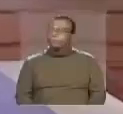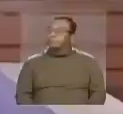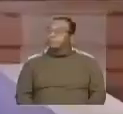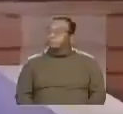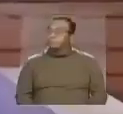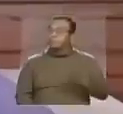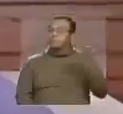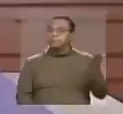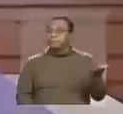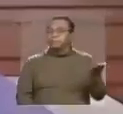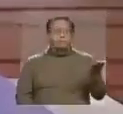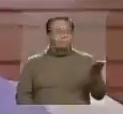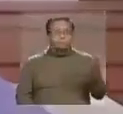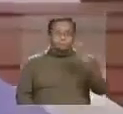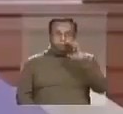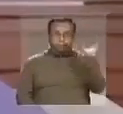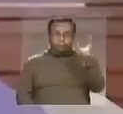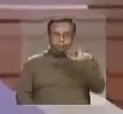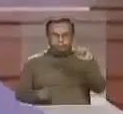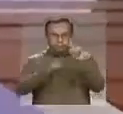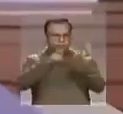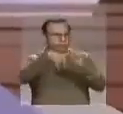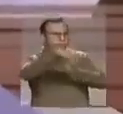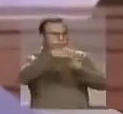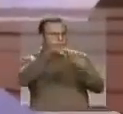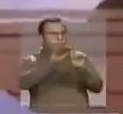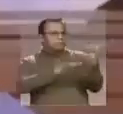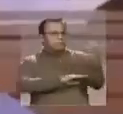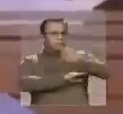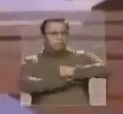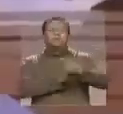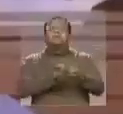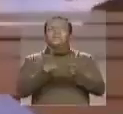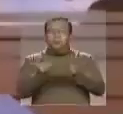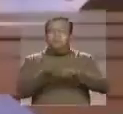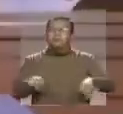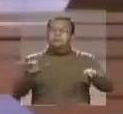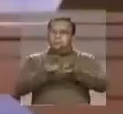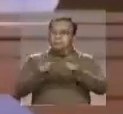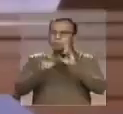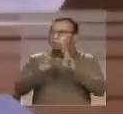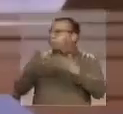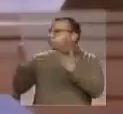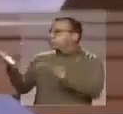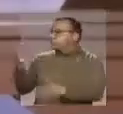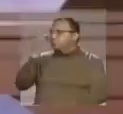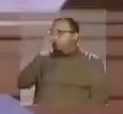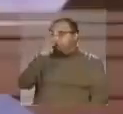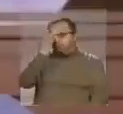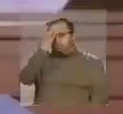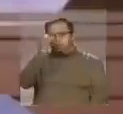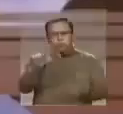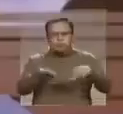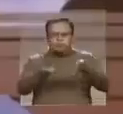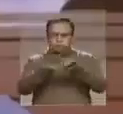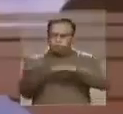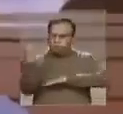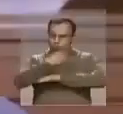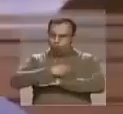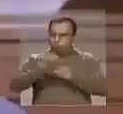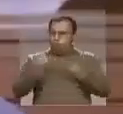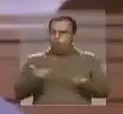Como ven, no necesariamente estamos familiarizados con esta fecha, pero es importante reconocerla. Evelyn, dígame por qué un día como